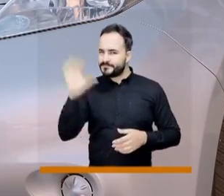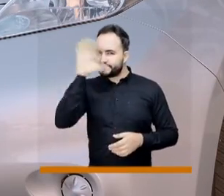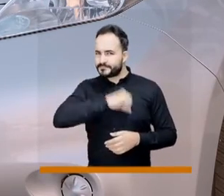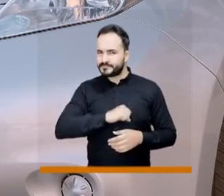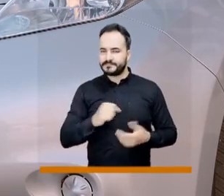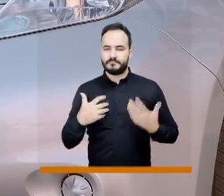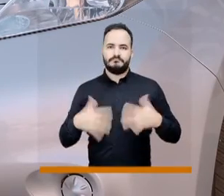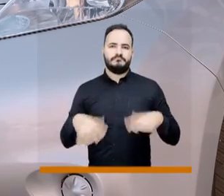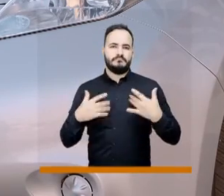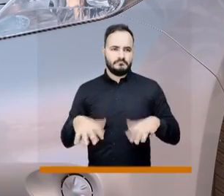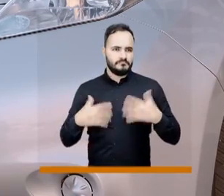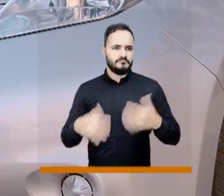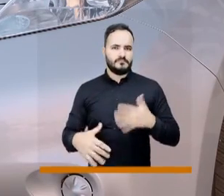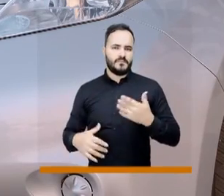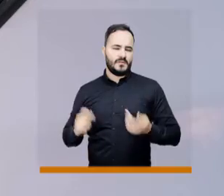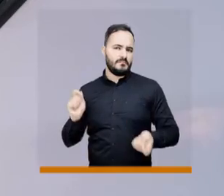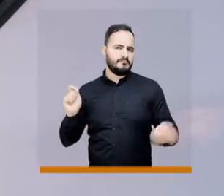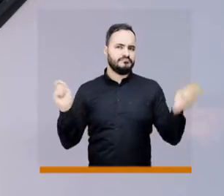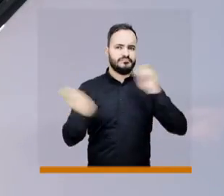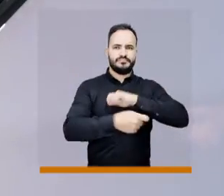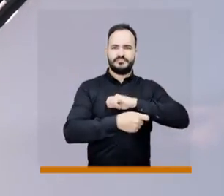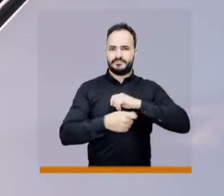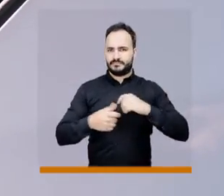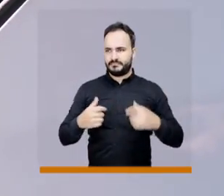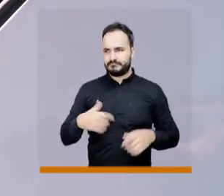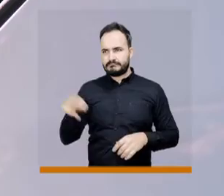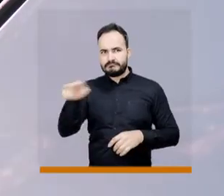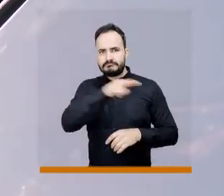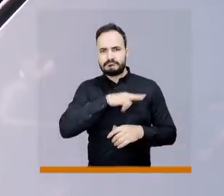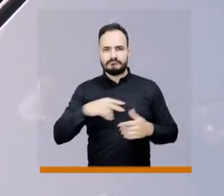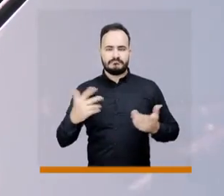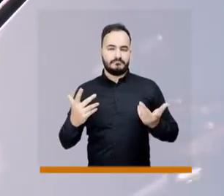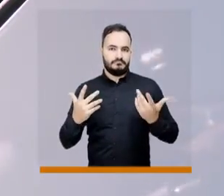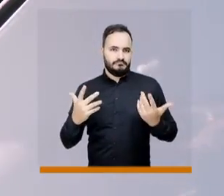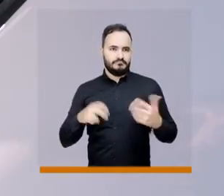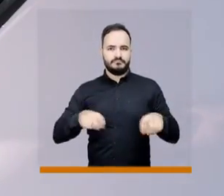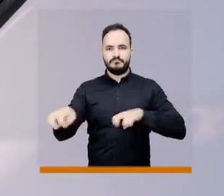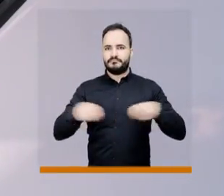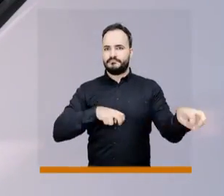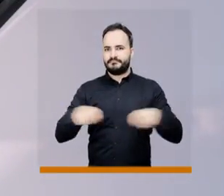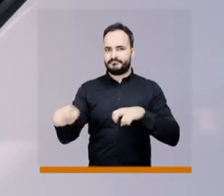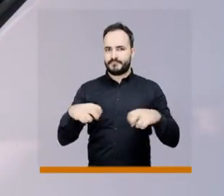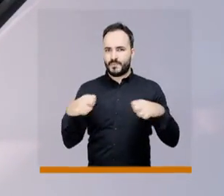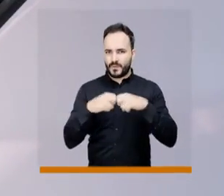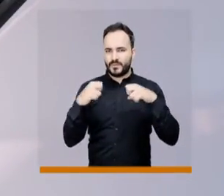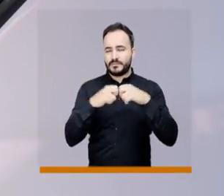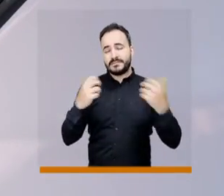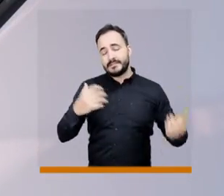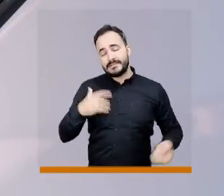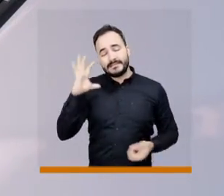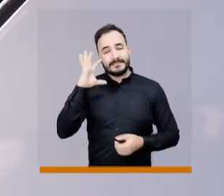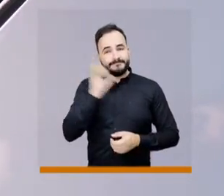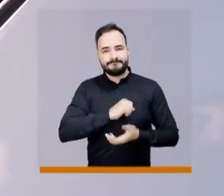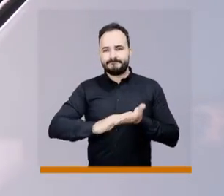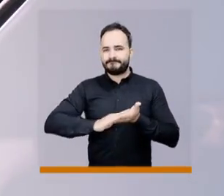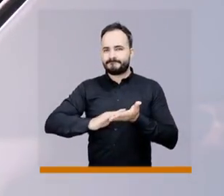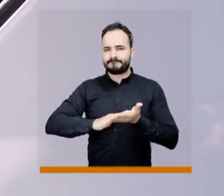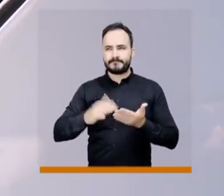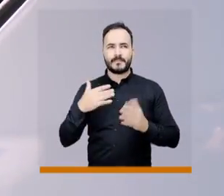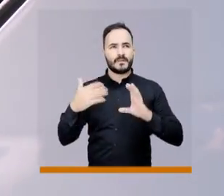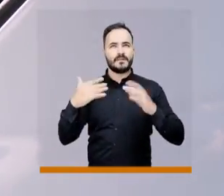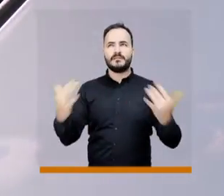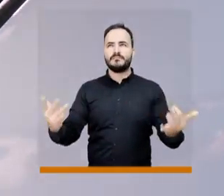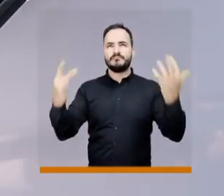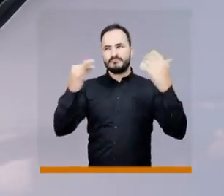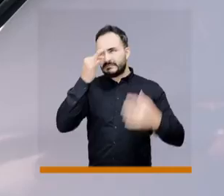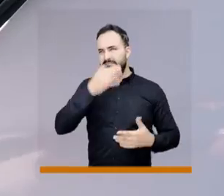hay un paso gigante en el mundo alrededor de los vehículos eléctricos. Es el único mecanismo que tenemos para